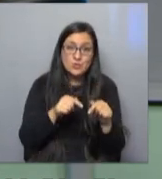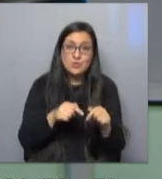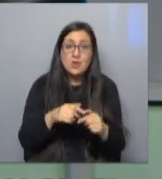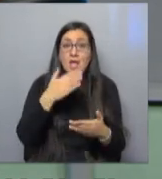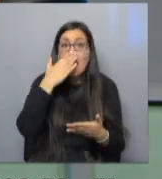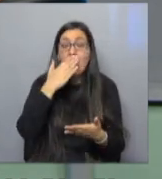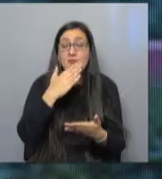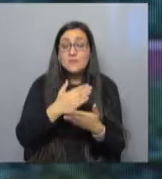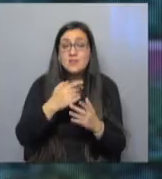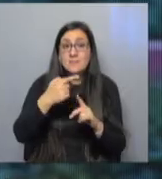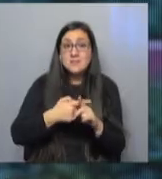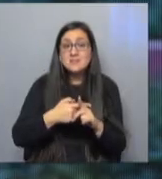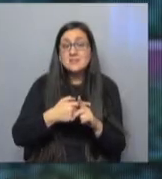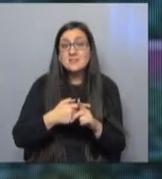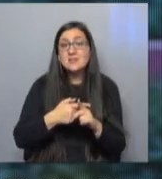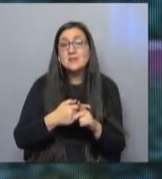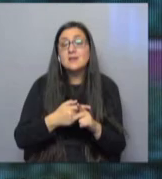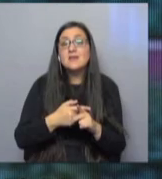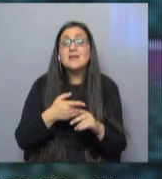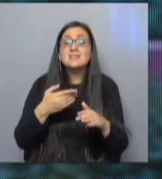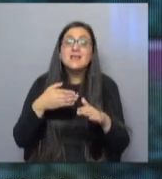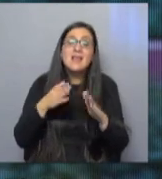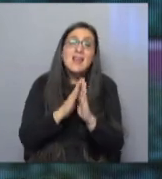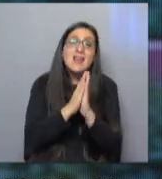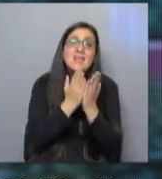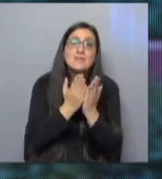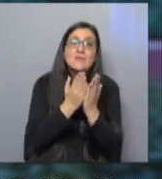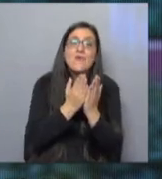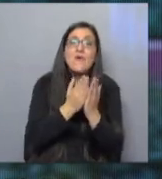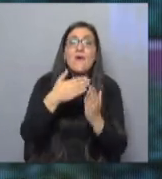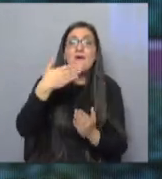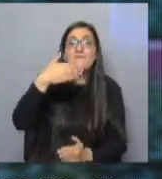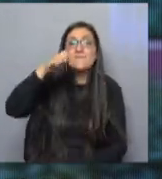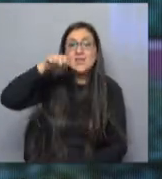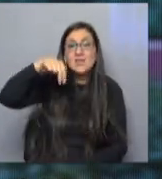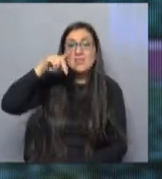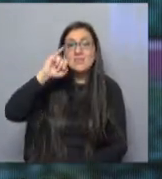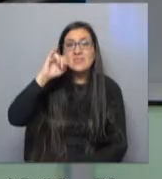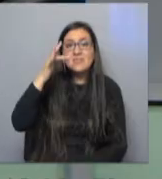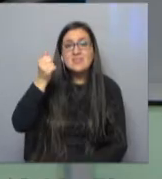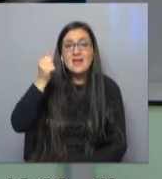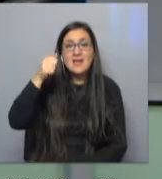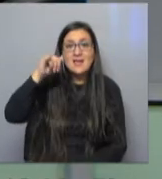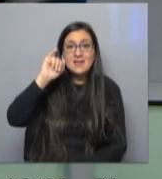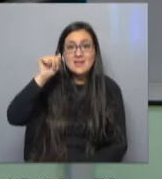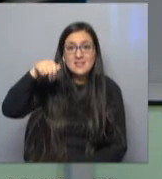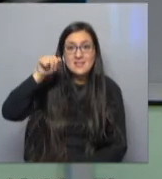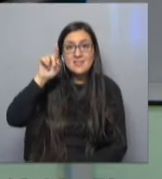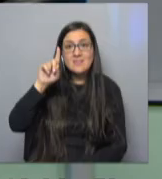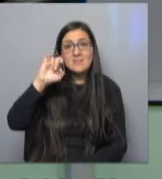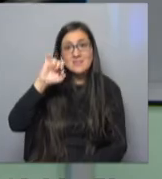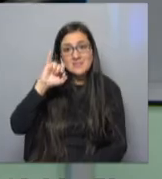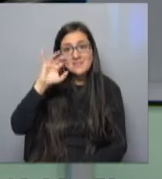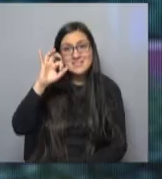de mes benditas indiscreciones me encanta la indiscreción porque los peritos somos muy curiosos y